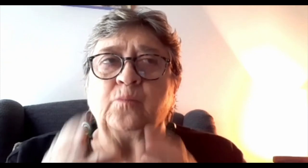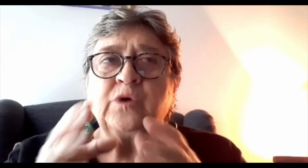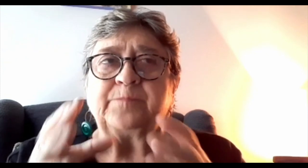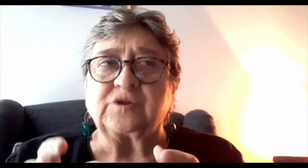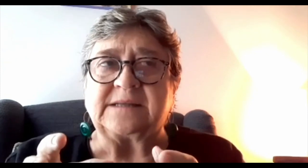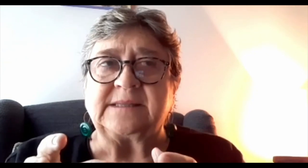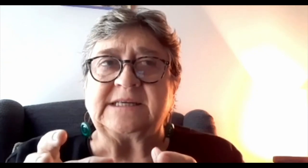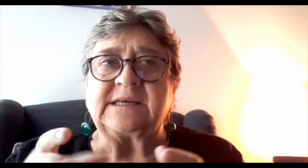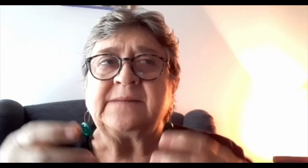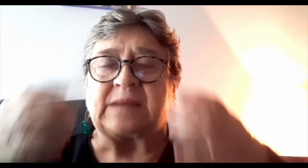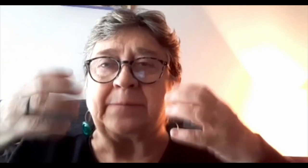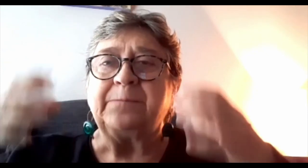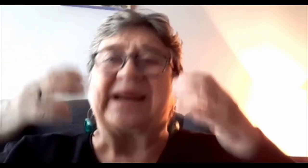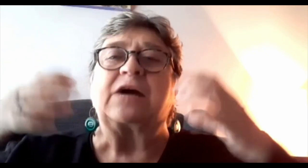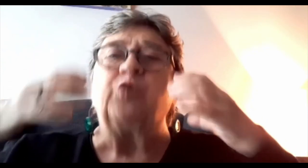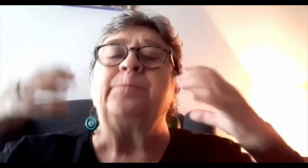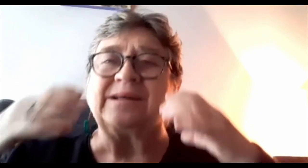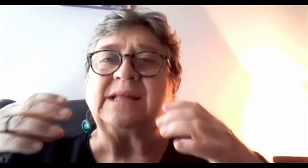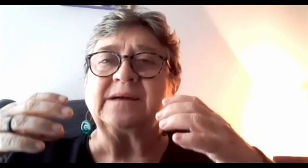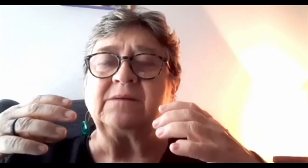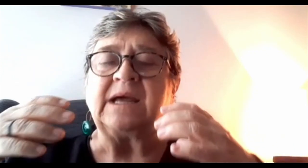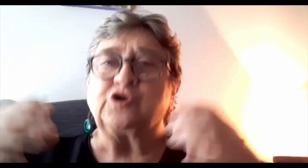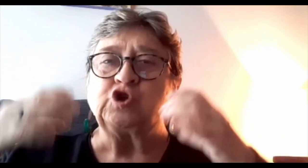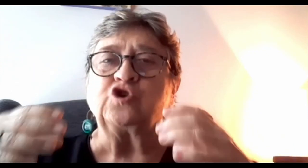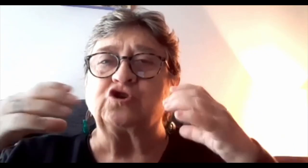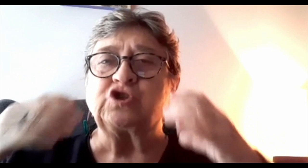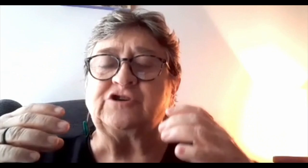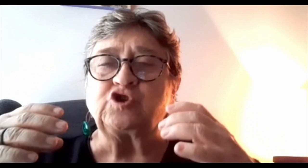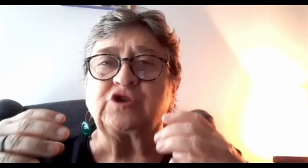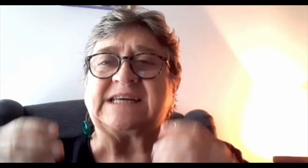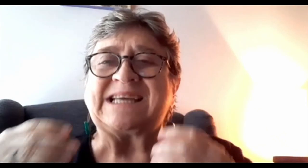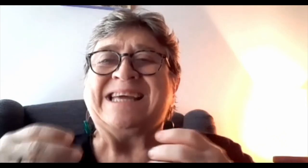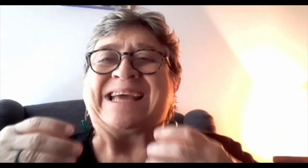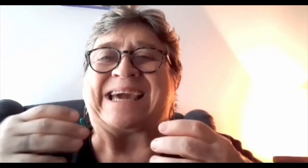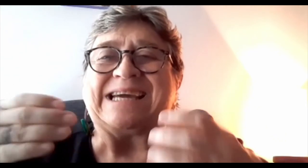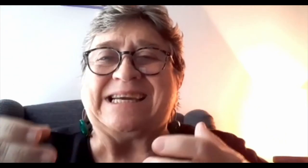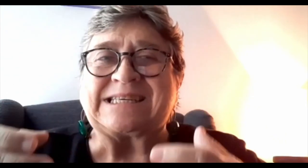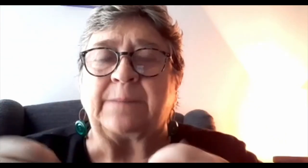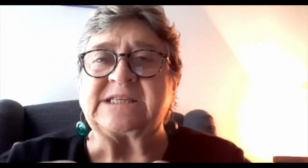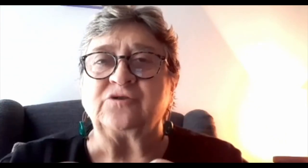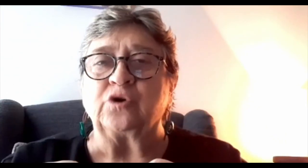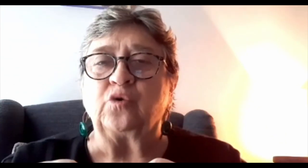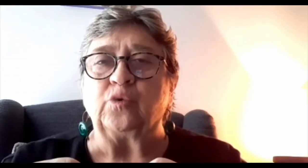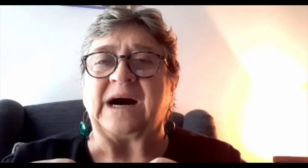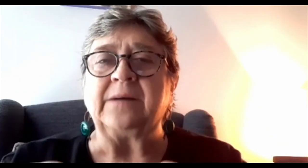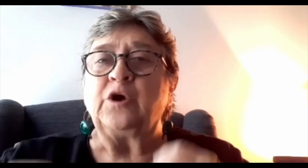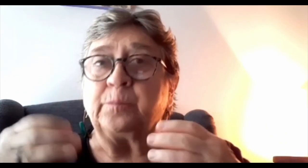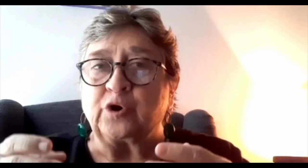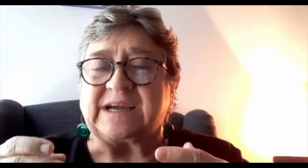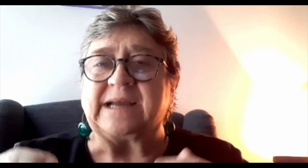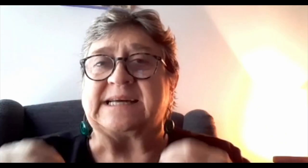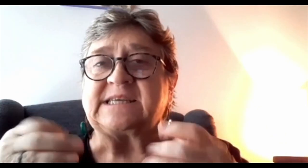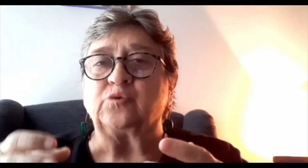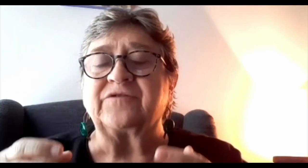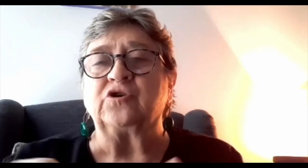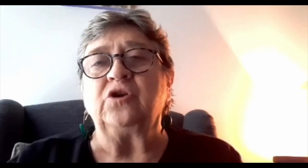sido muy importantes también para comprender nosotros y nosotras qué está pasando en Cuba,